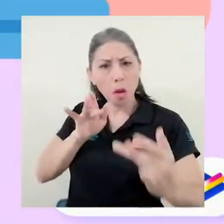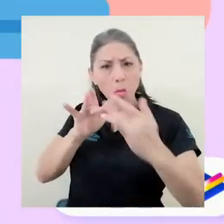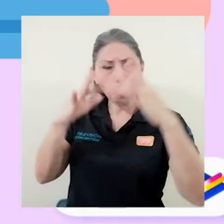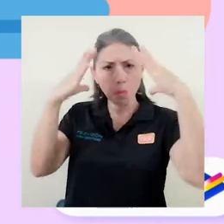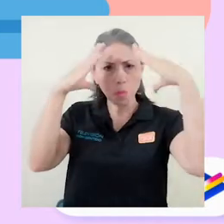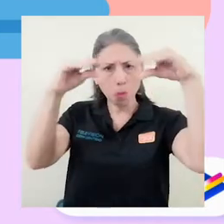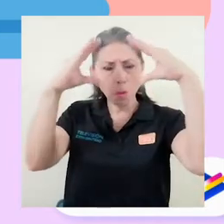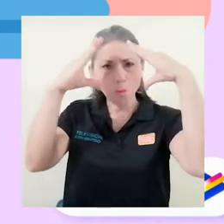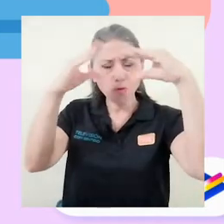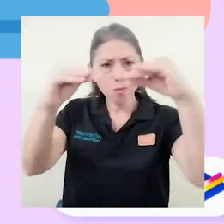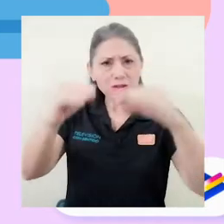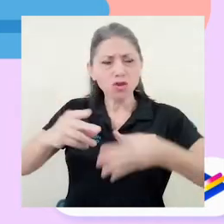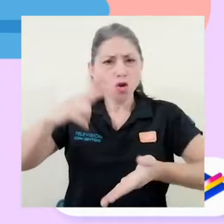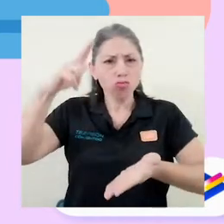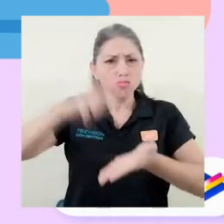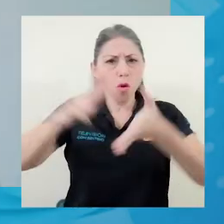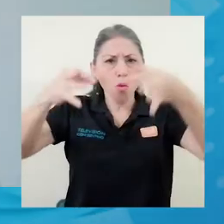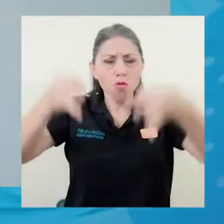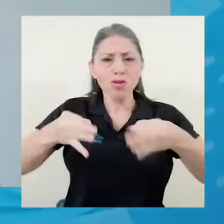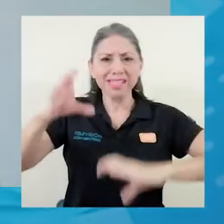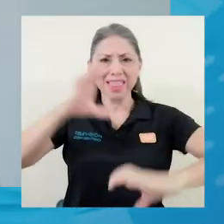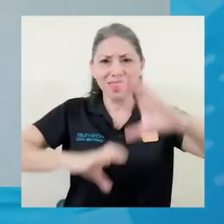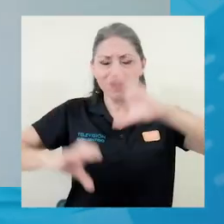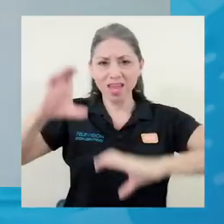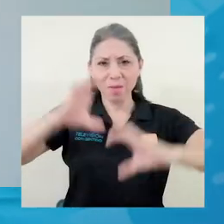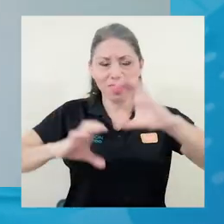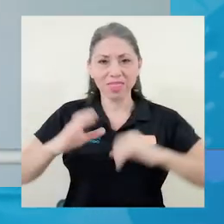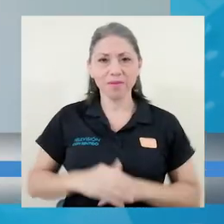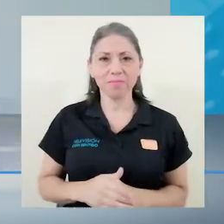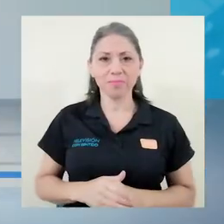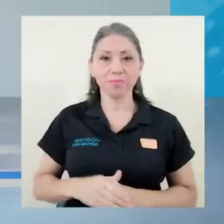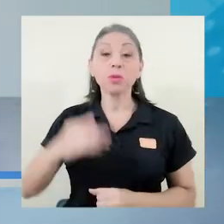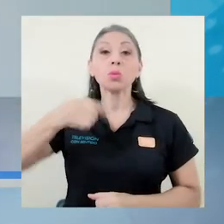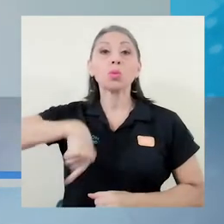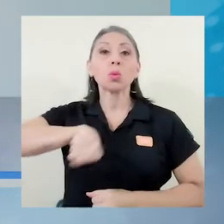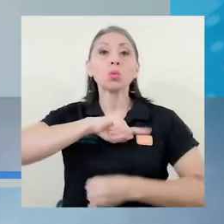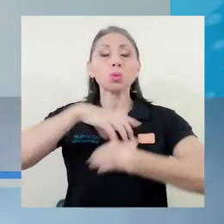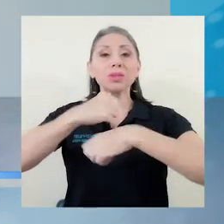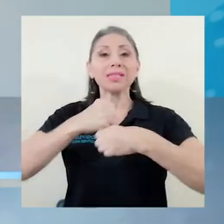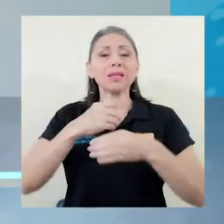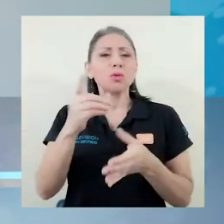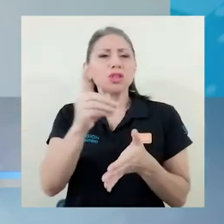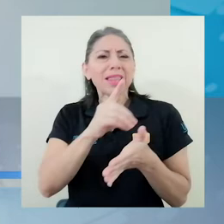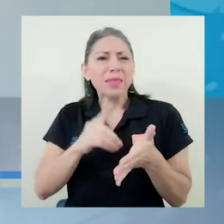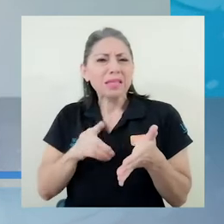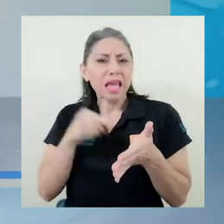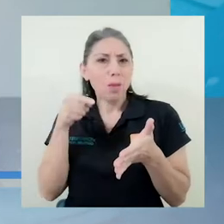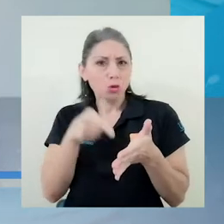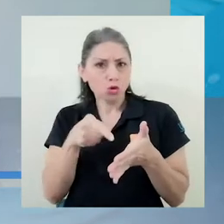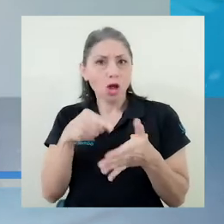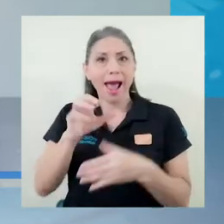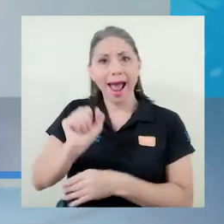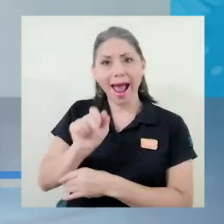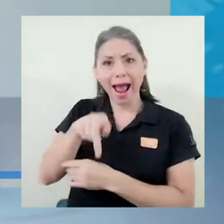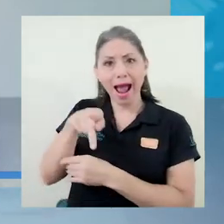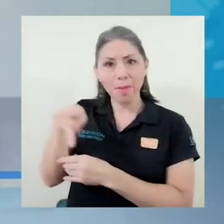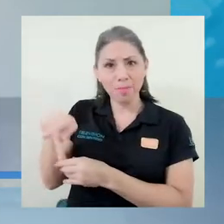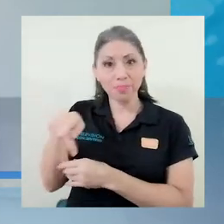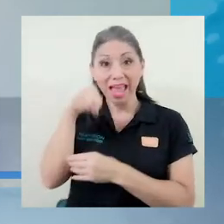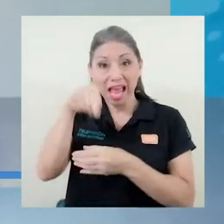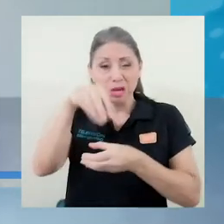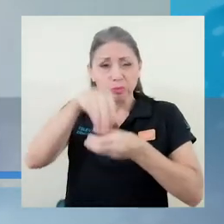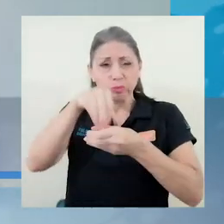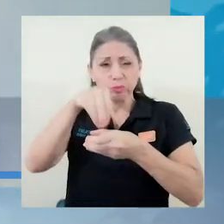científicamente validada. Lo que diseñamos fue una aplicación donde tenemos información sobre